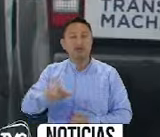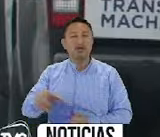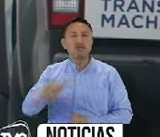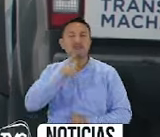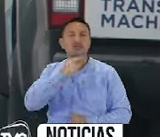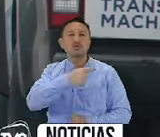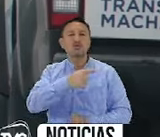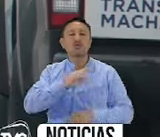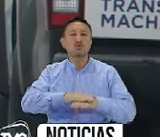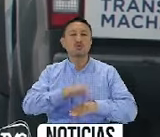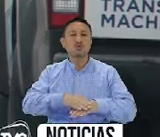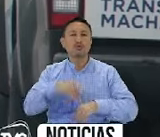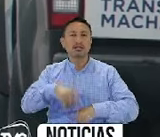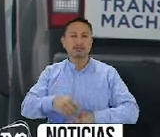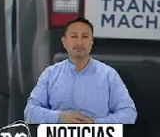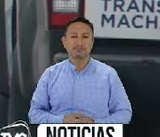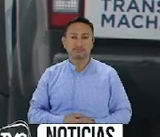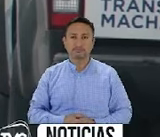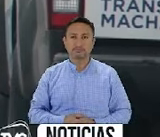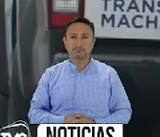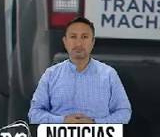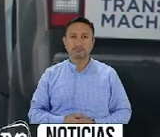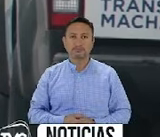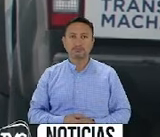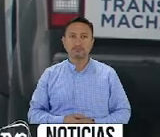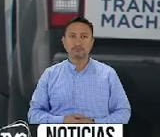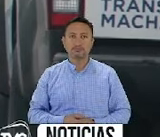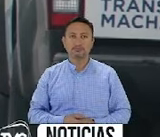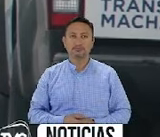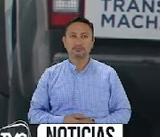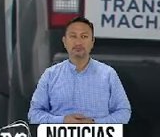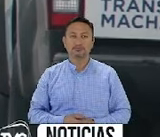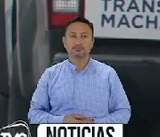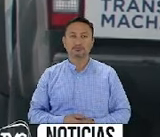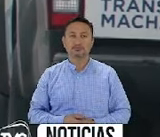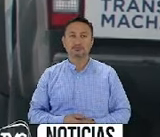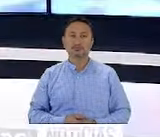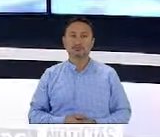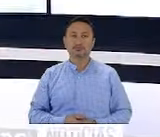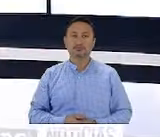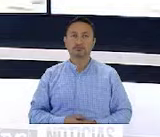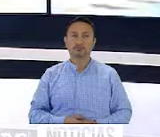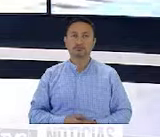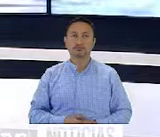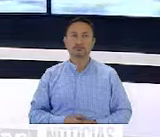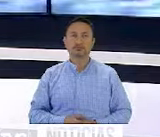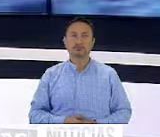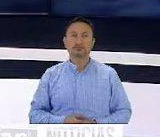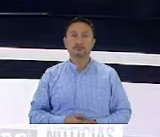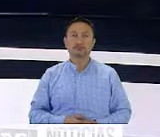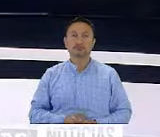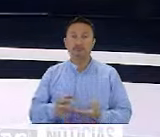violentos crímenes. Informó Richard Ceballos. En la parroquia